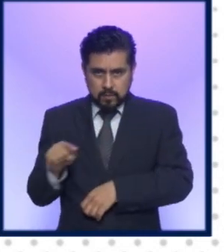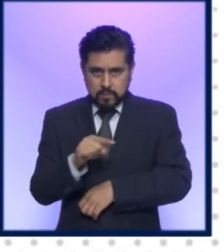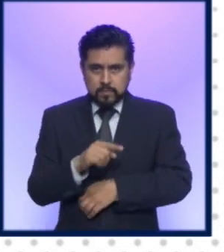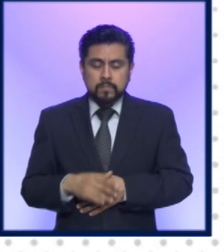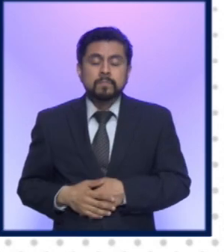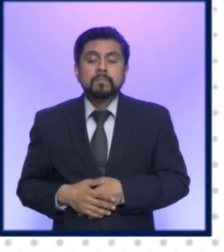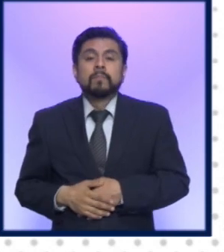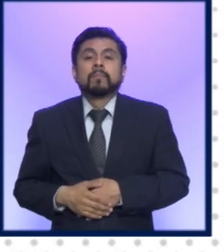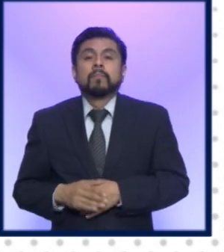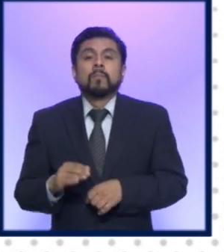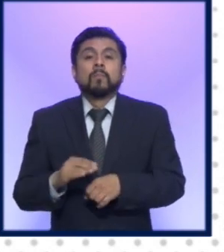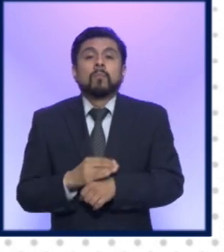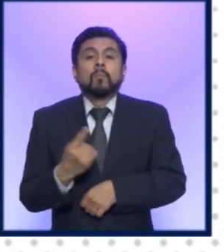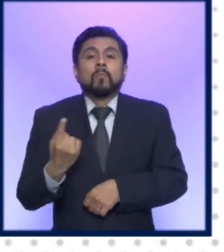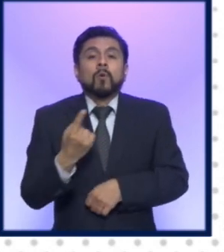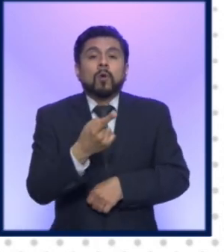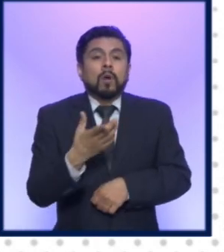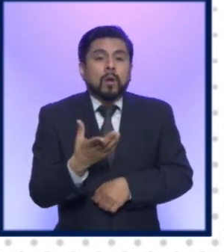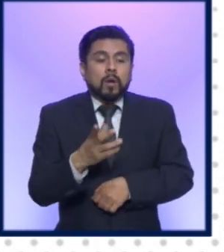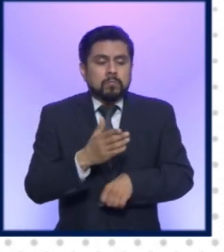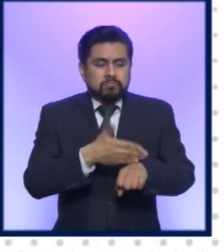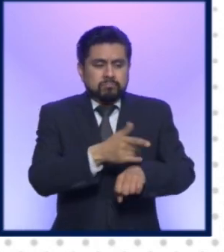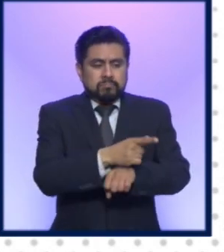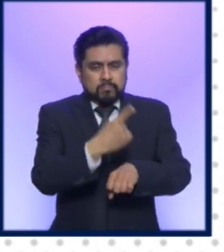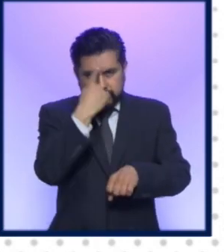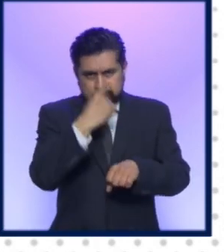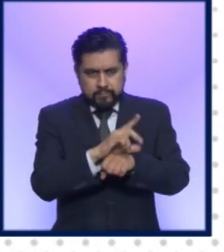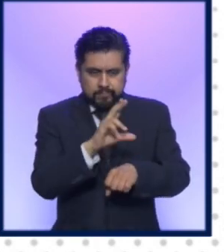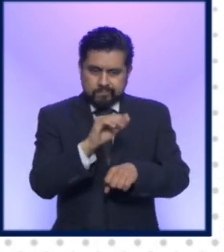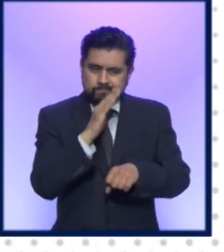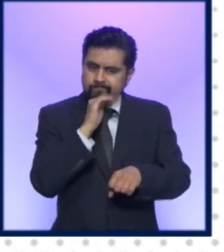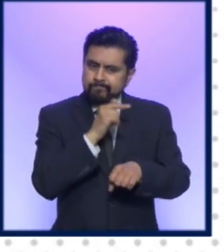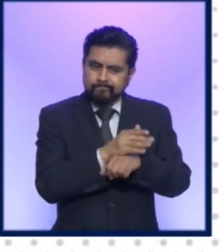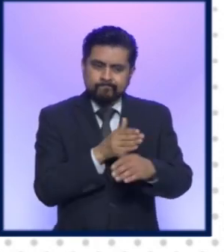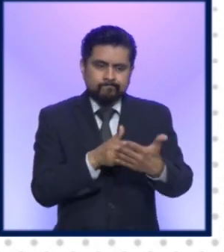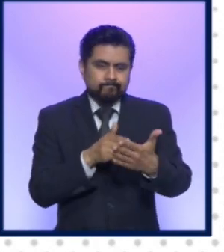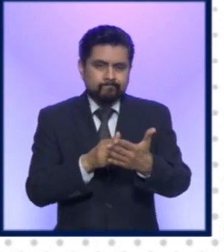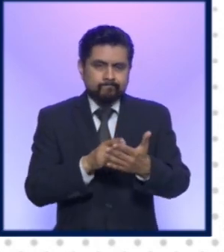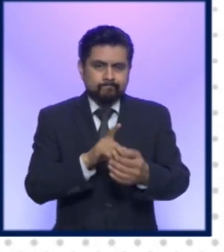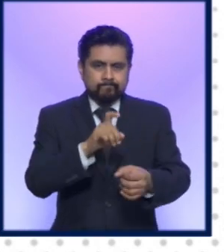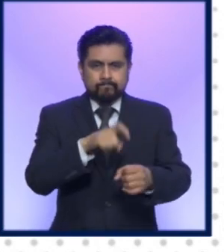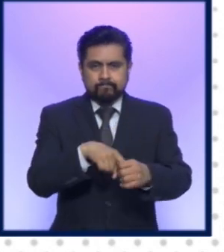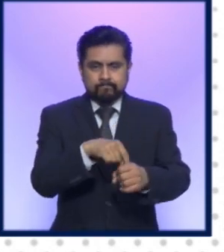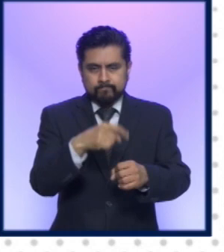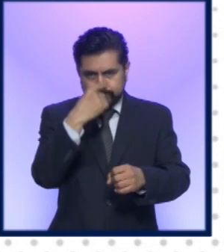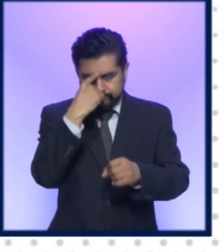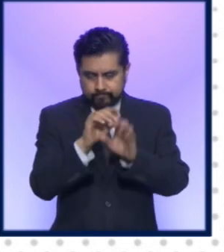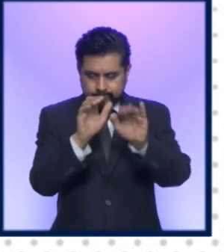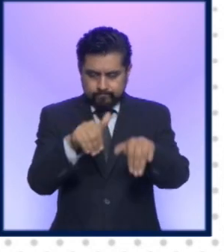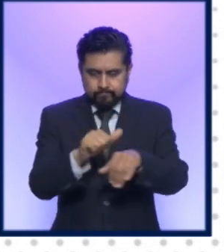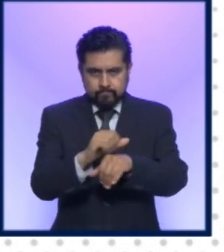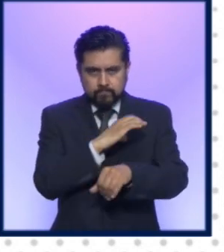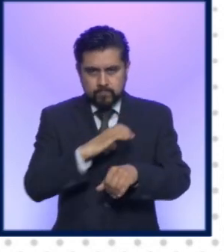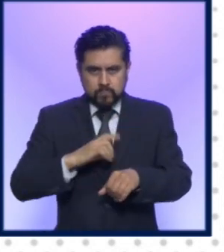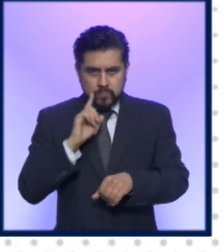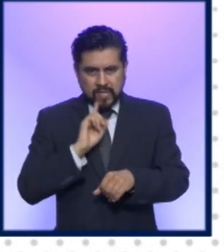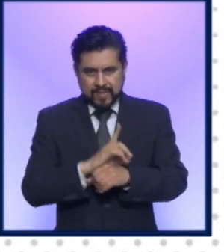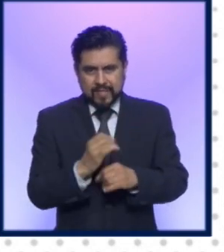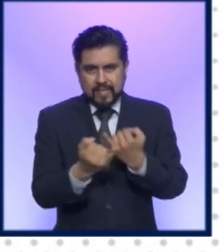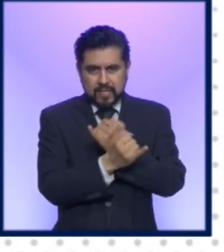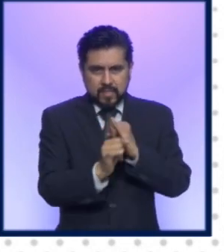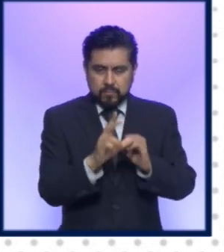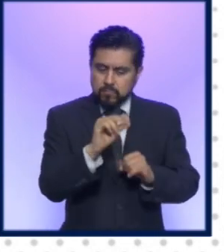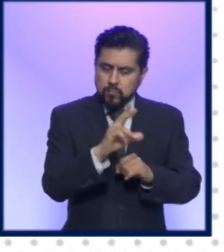respecto de la inhabilitación para ser registrada como candidata pendiente en ese proceso electoral y en dos